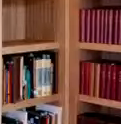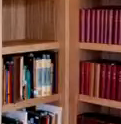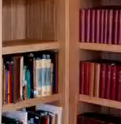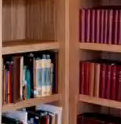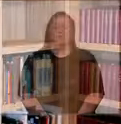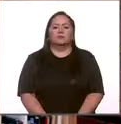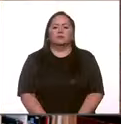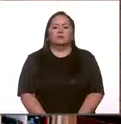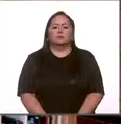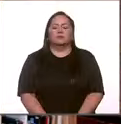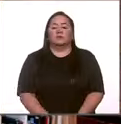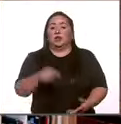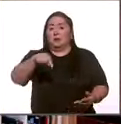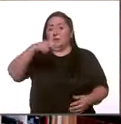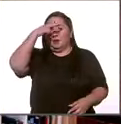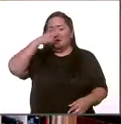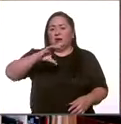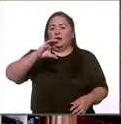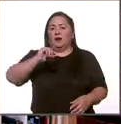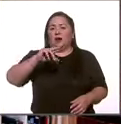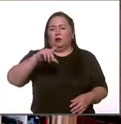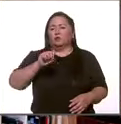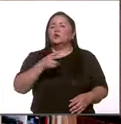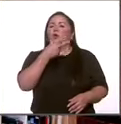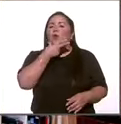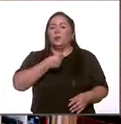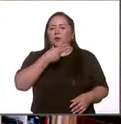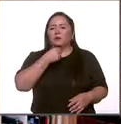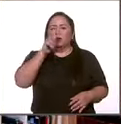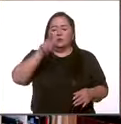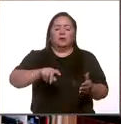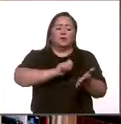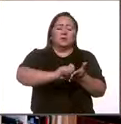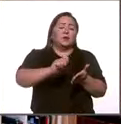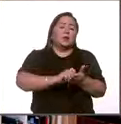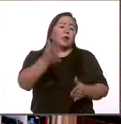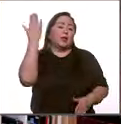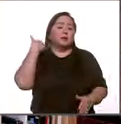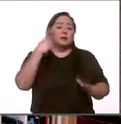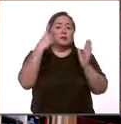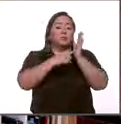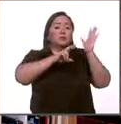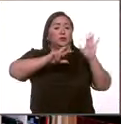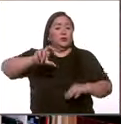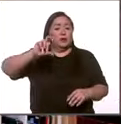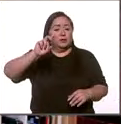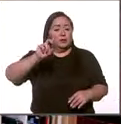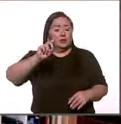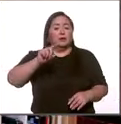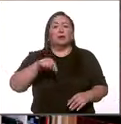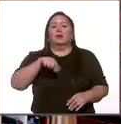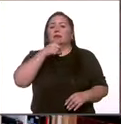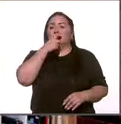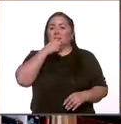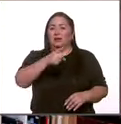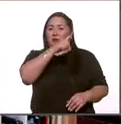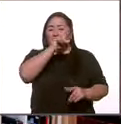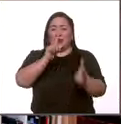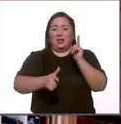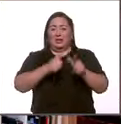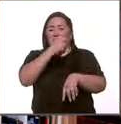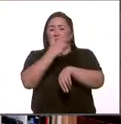El patriota mexicano Carlos María Bustamante escribió en 1830 El departamento de Texas